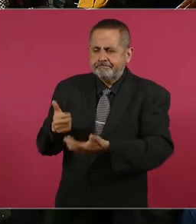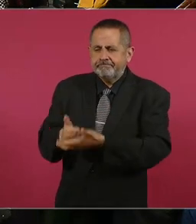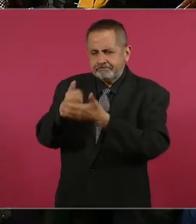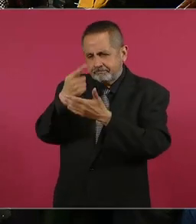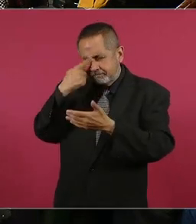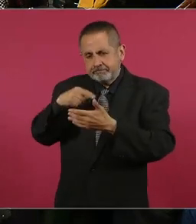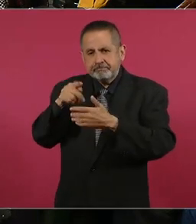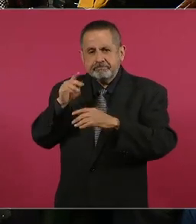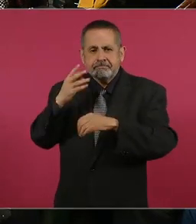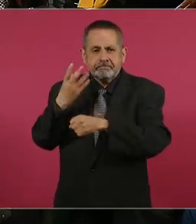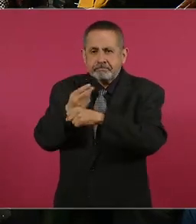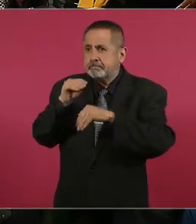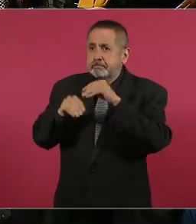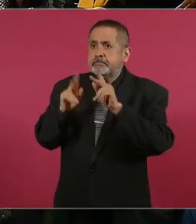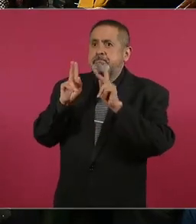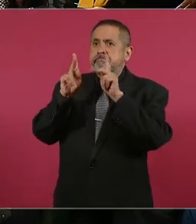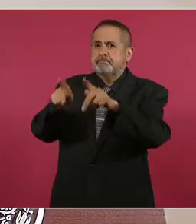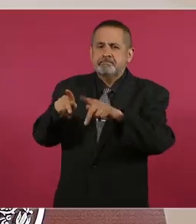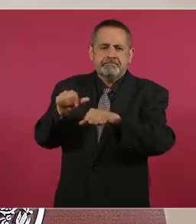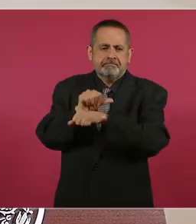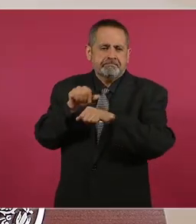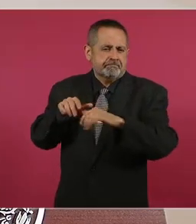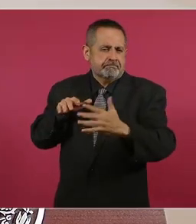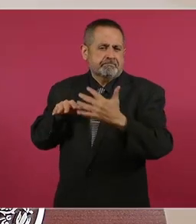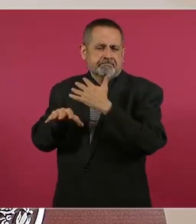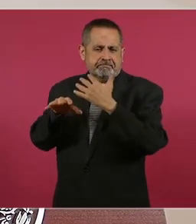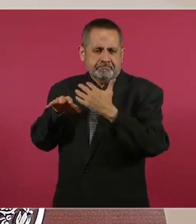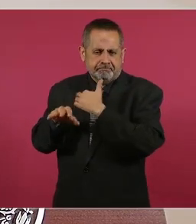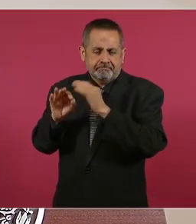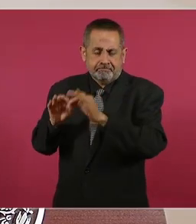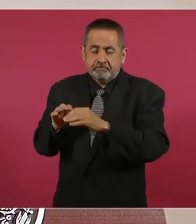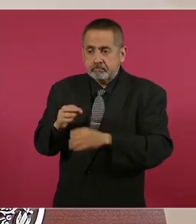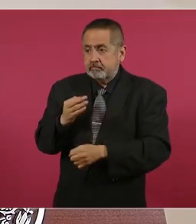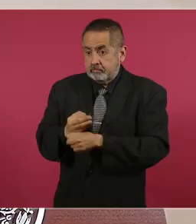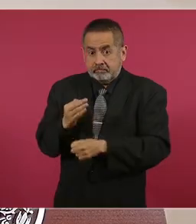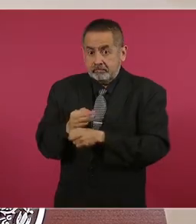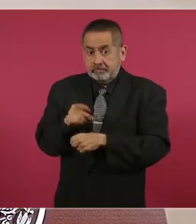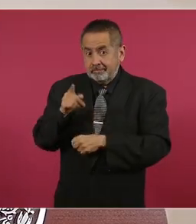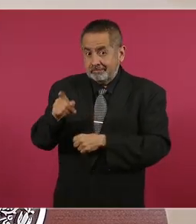la parte turística, que es un problema